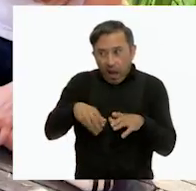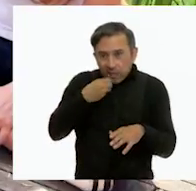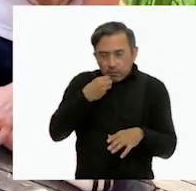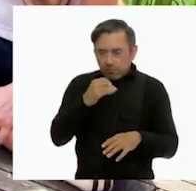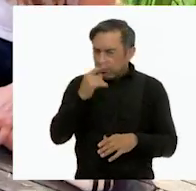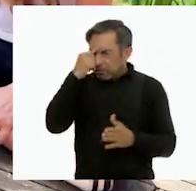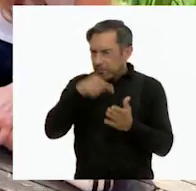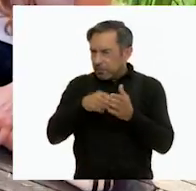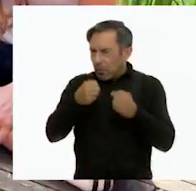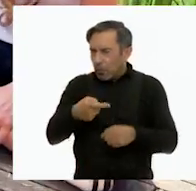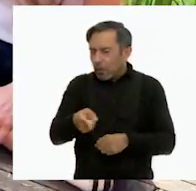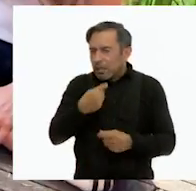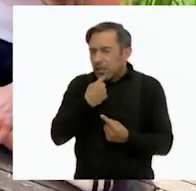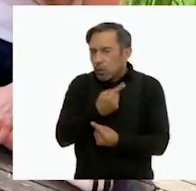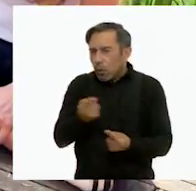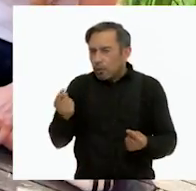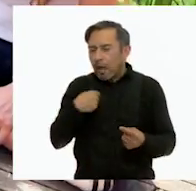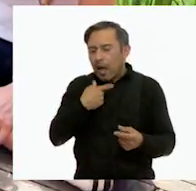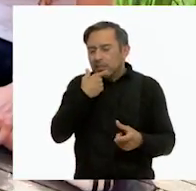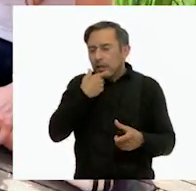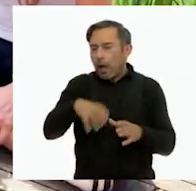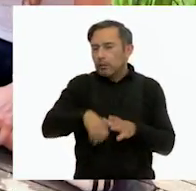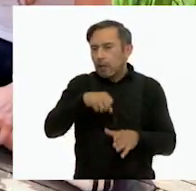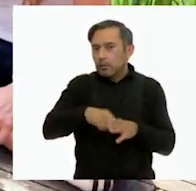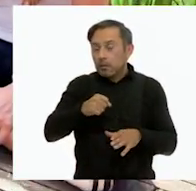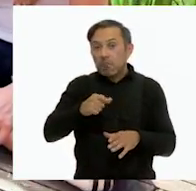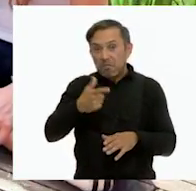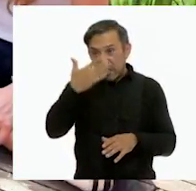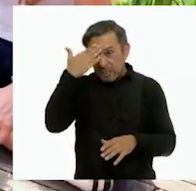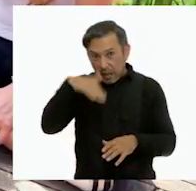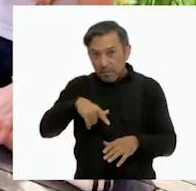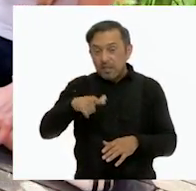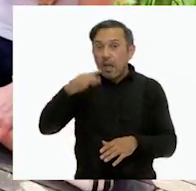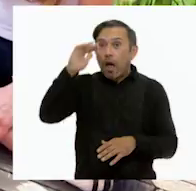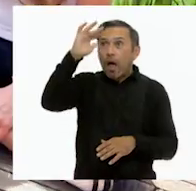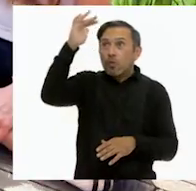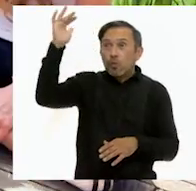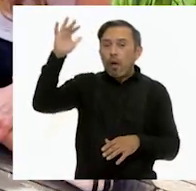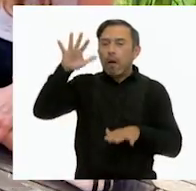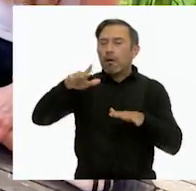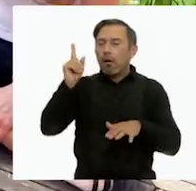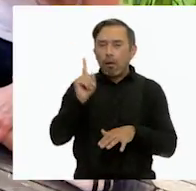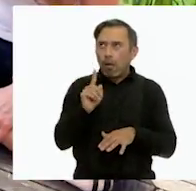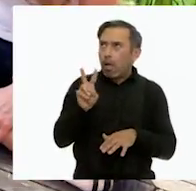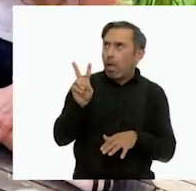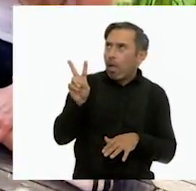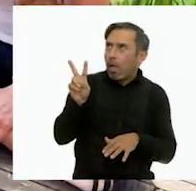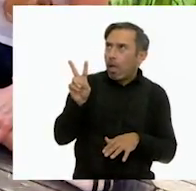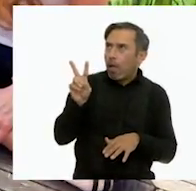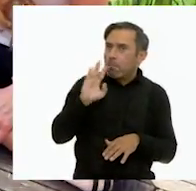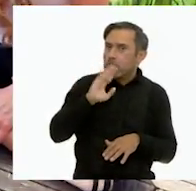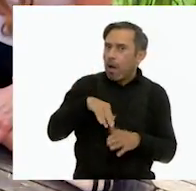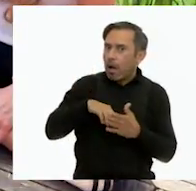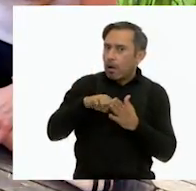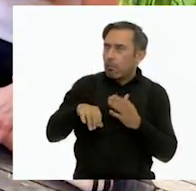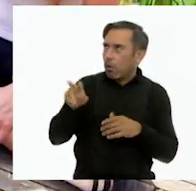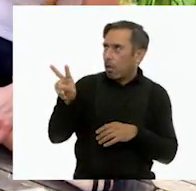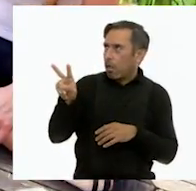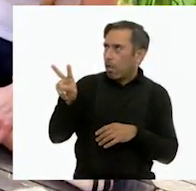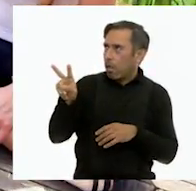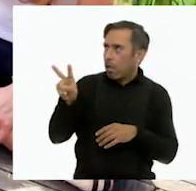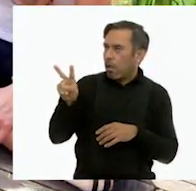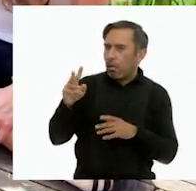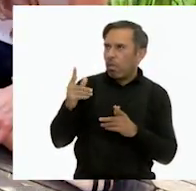las galletas. ¿Sabes qué, Sofi? A veces los adultos son muy mal ejemplo para los niños y cuando rompen las reglas, los niños los